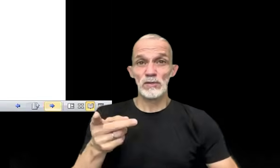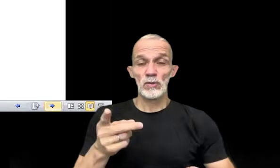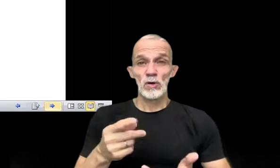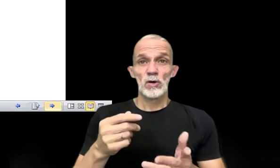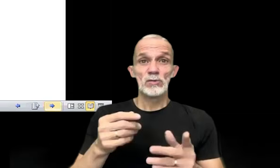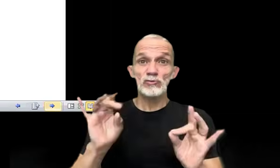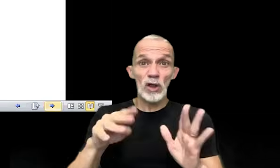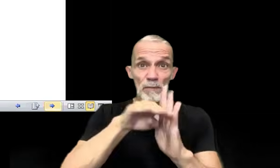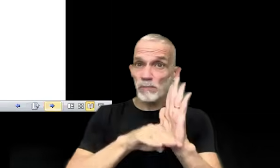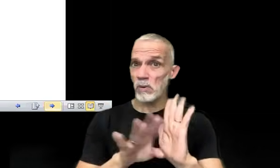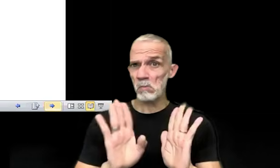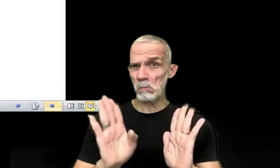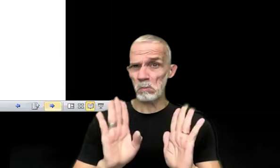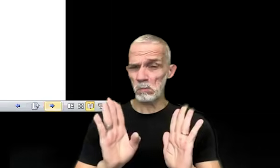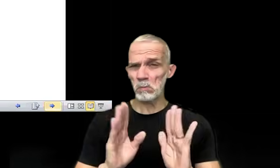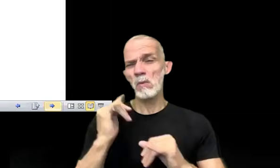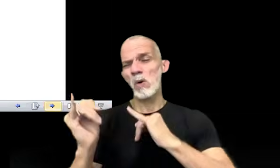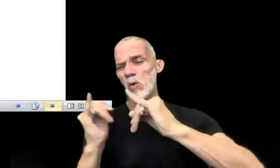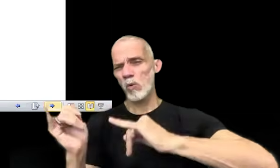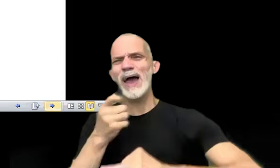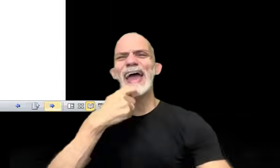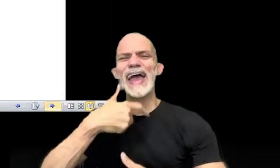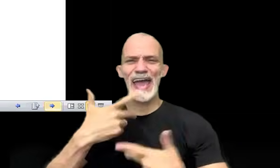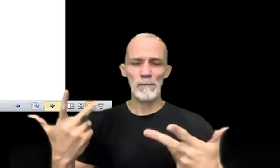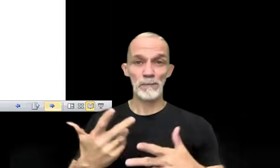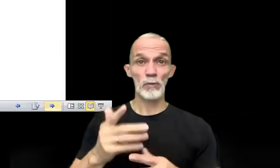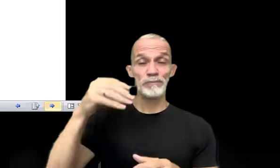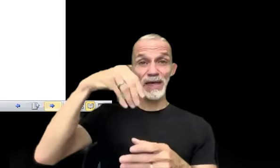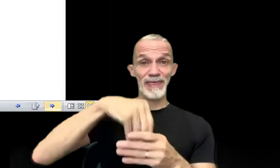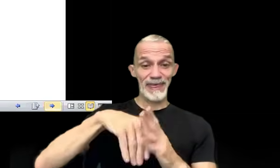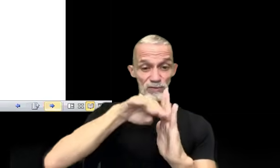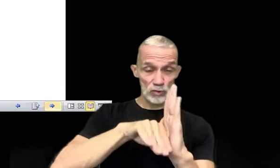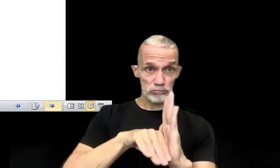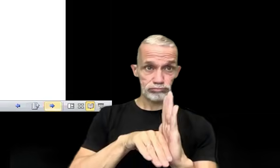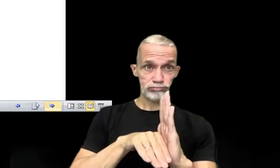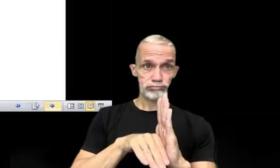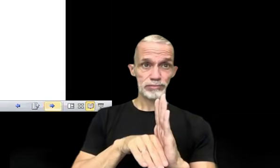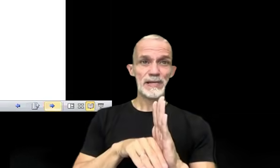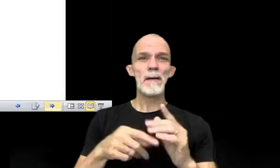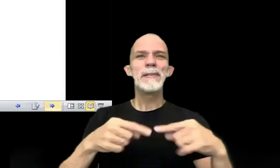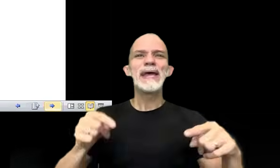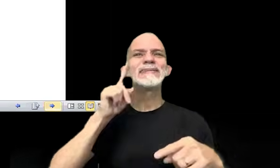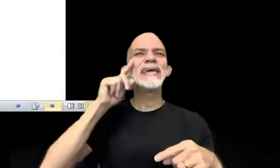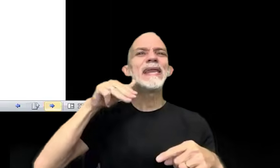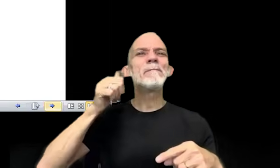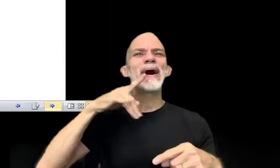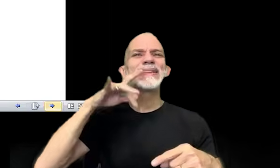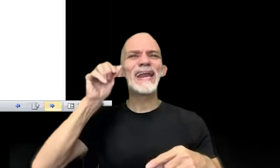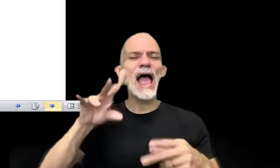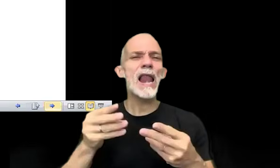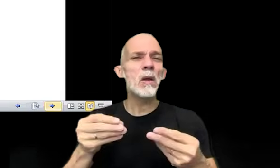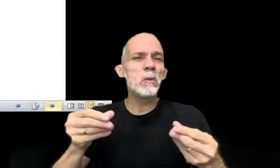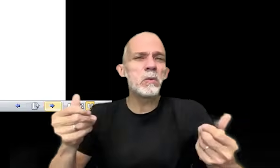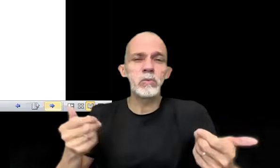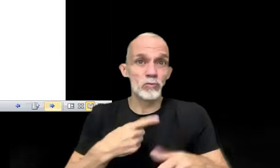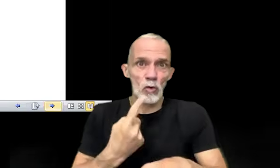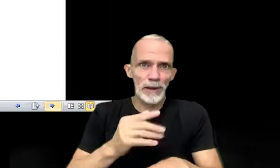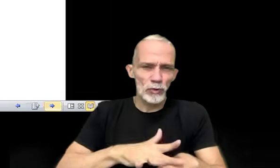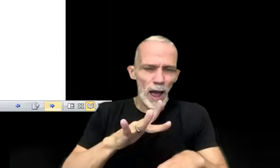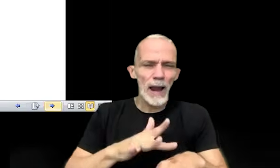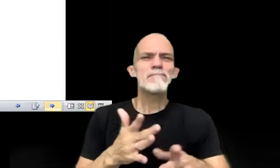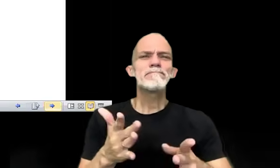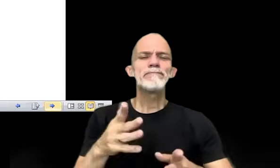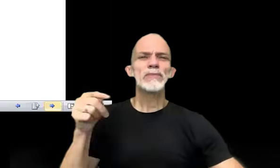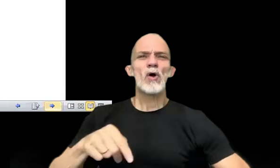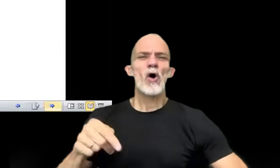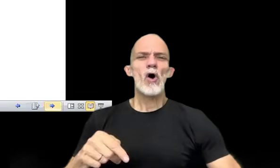Sino que son solamente enunciativos. Recuerden que dentro de bienes inmateriales, dentro de esta